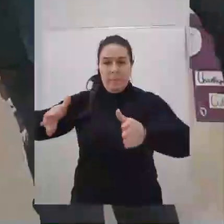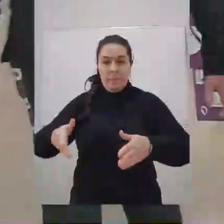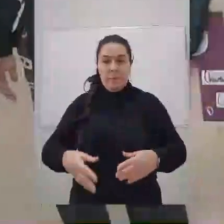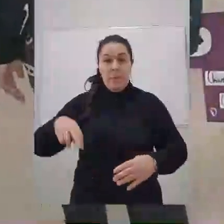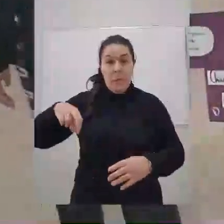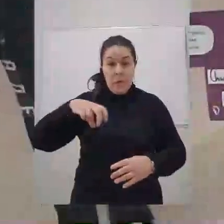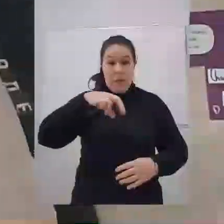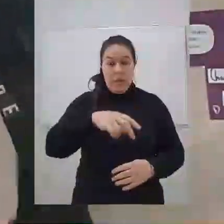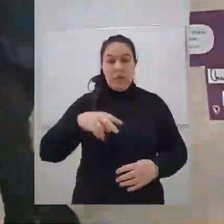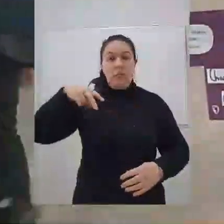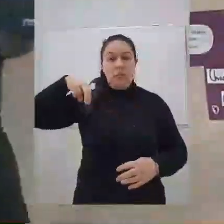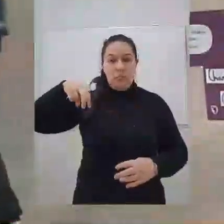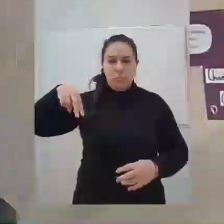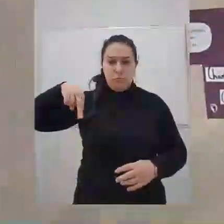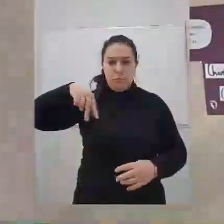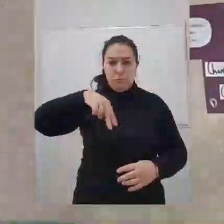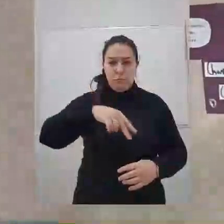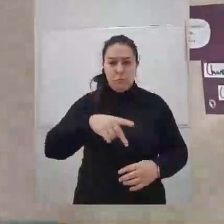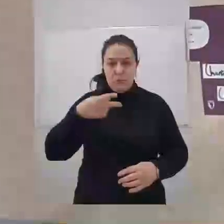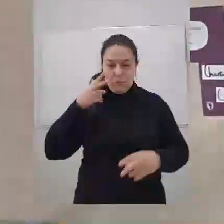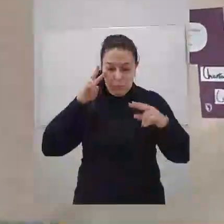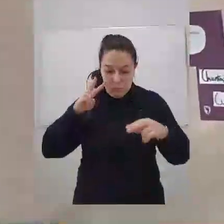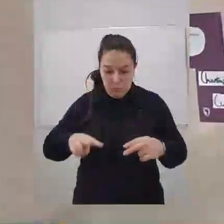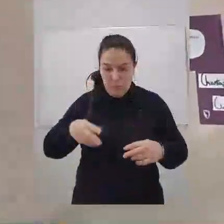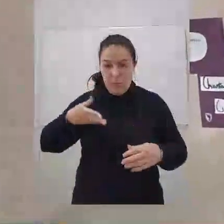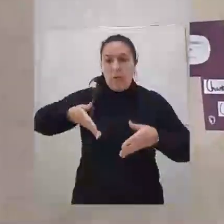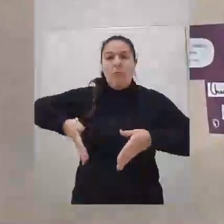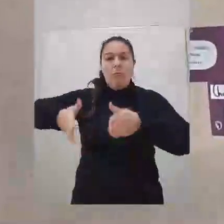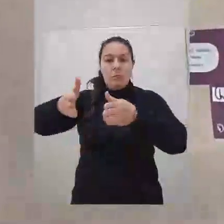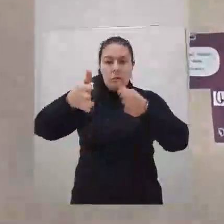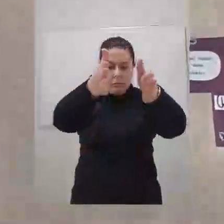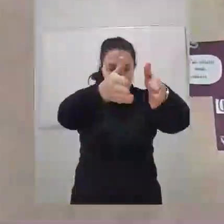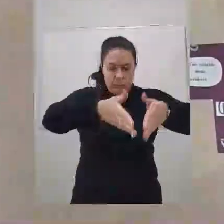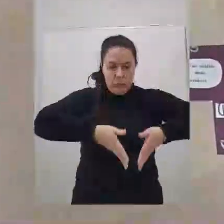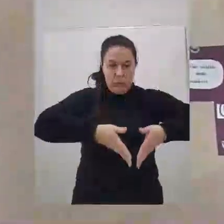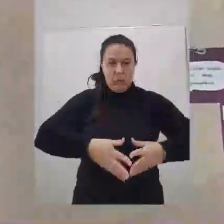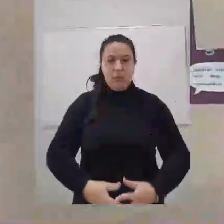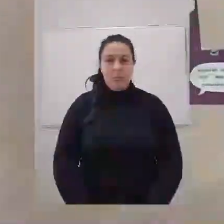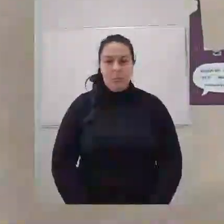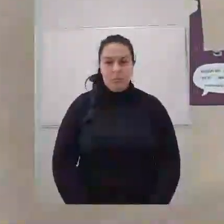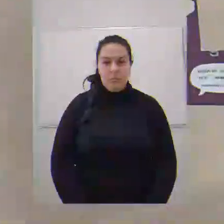Por los pasillos y escaleras tenemos que caminar en dirección a lo que indique la flecha del suelo.